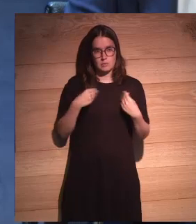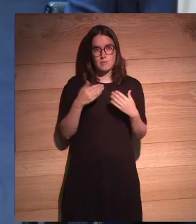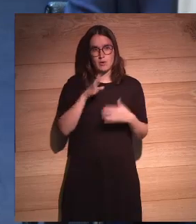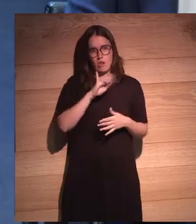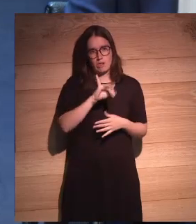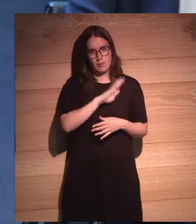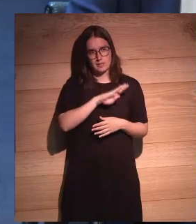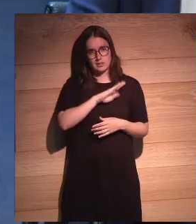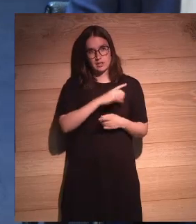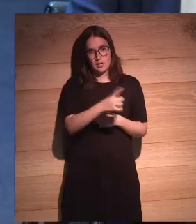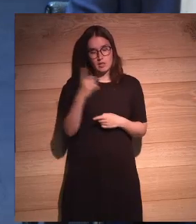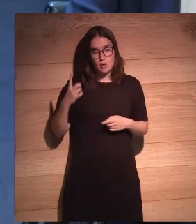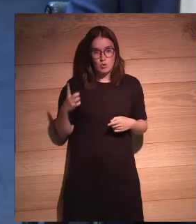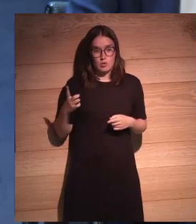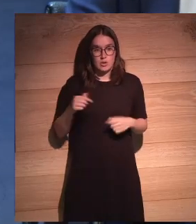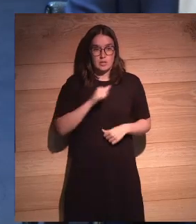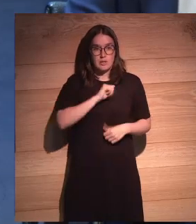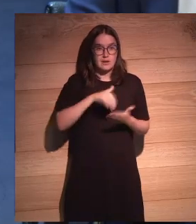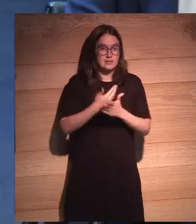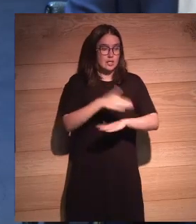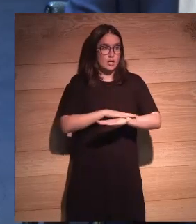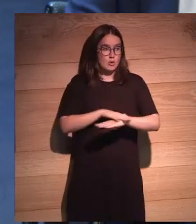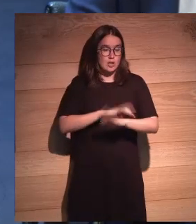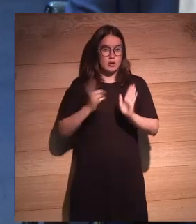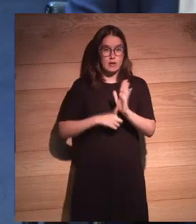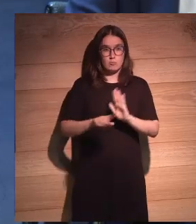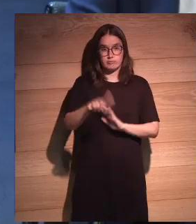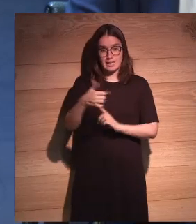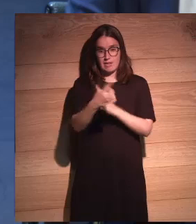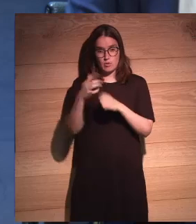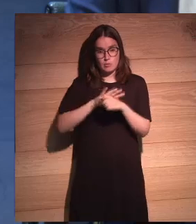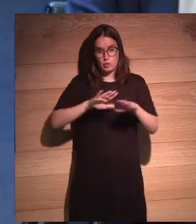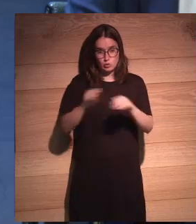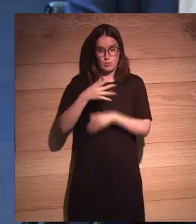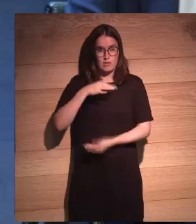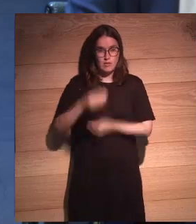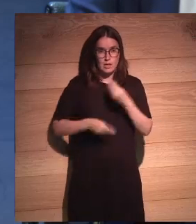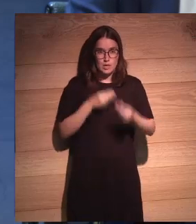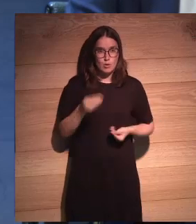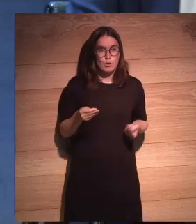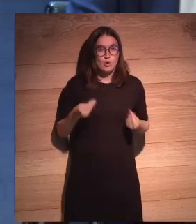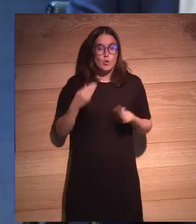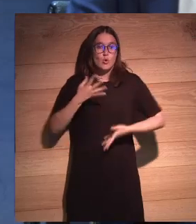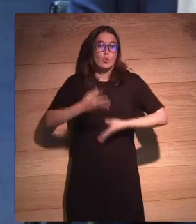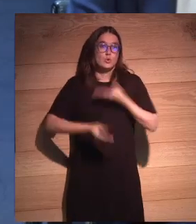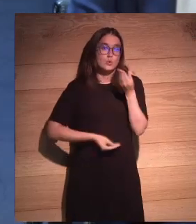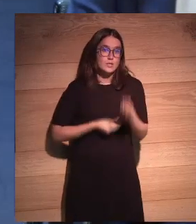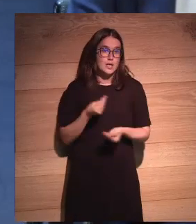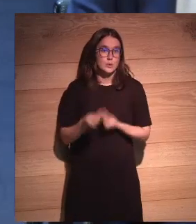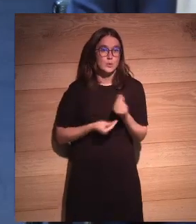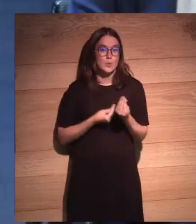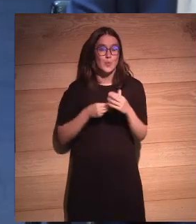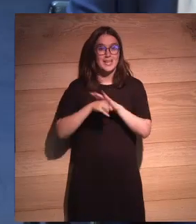hay bastante, y cada uno, no hay que esperar a que el gobierno tampoco haga leyes, cada uno en su ámbito, esto puede hacerlo utilizando